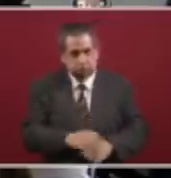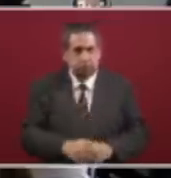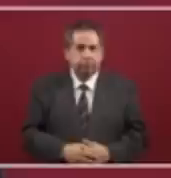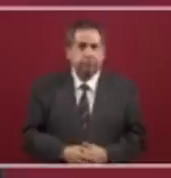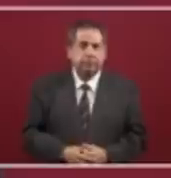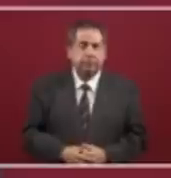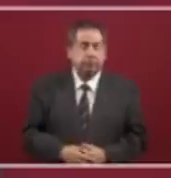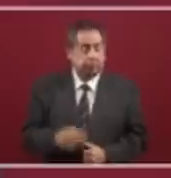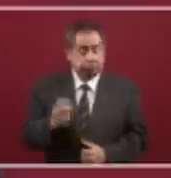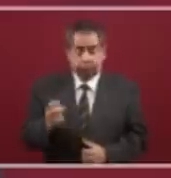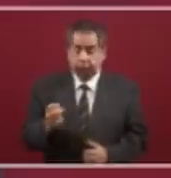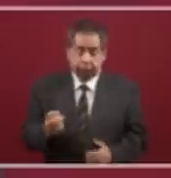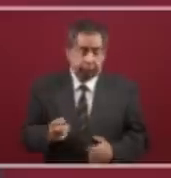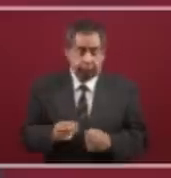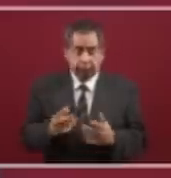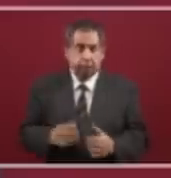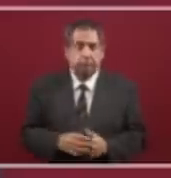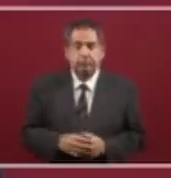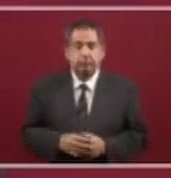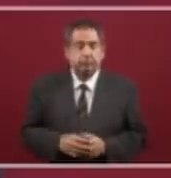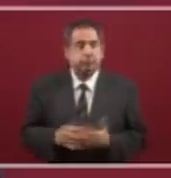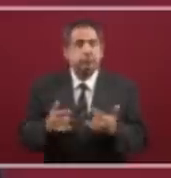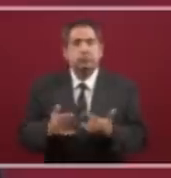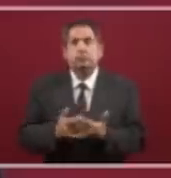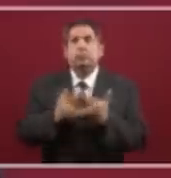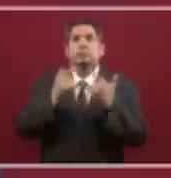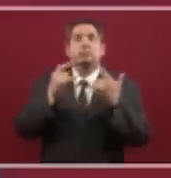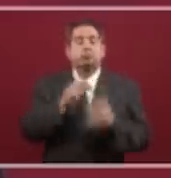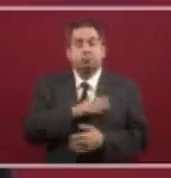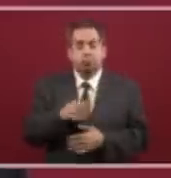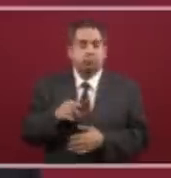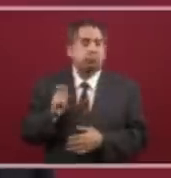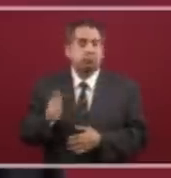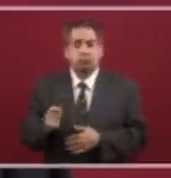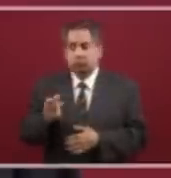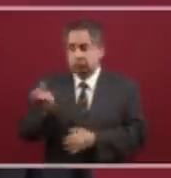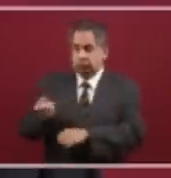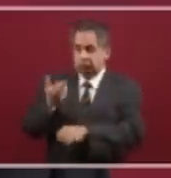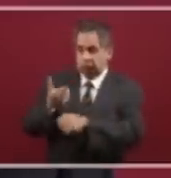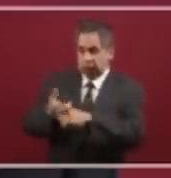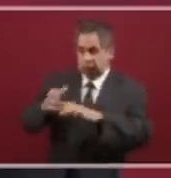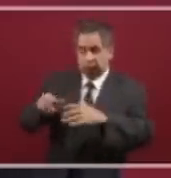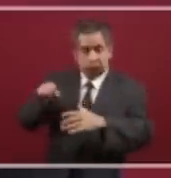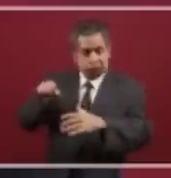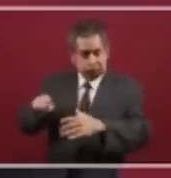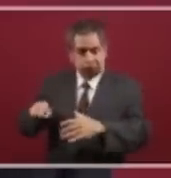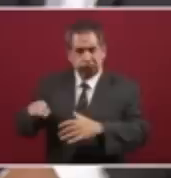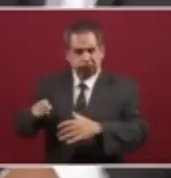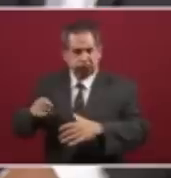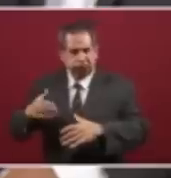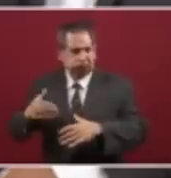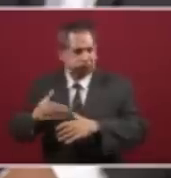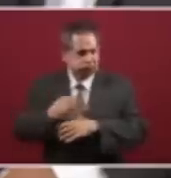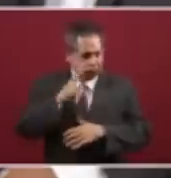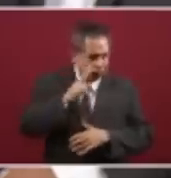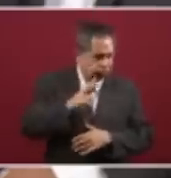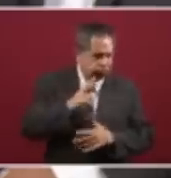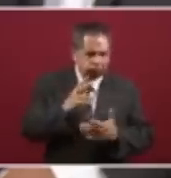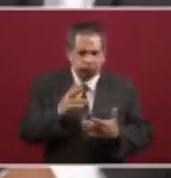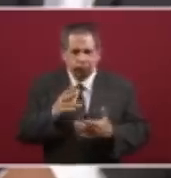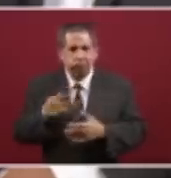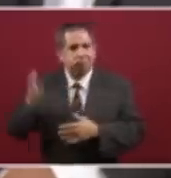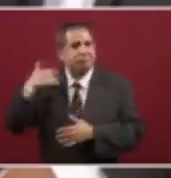esto es histórico una secretaria que expiraba